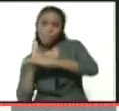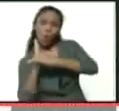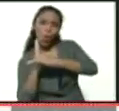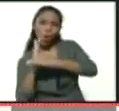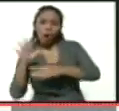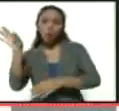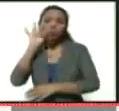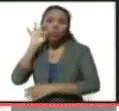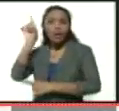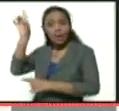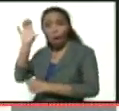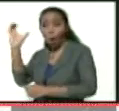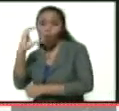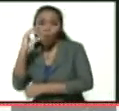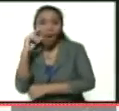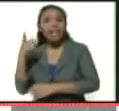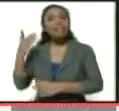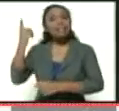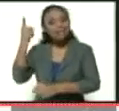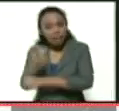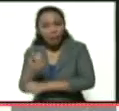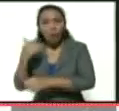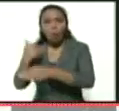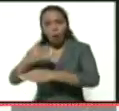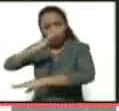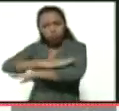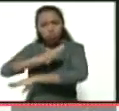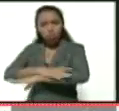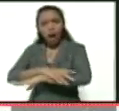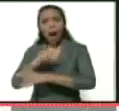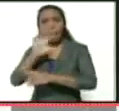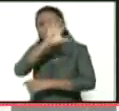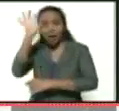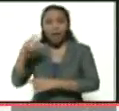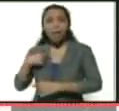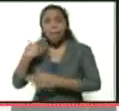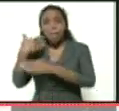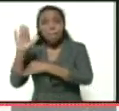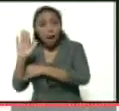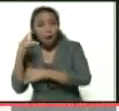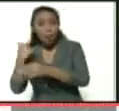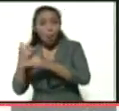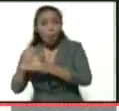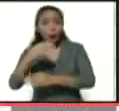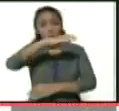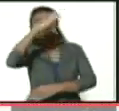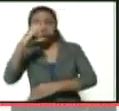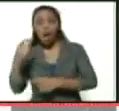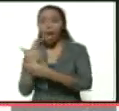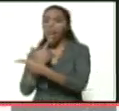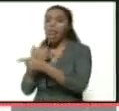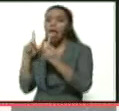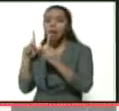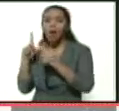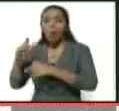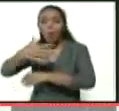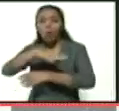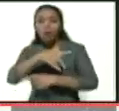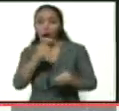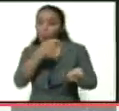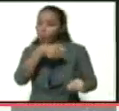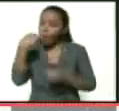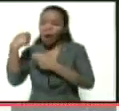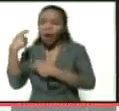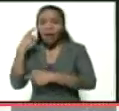de Colombia, tienen que actuar es por el Pacífico. Si se van por el Caribe, están dejando libre por donde va la droga,